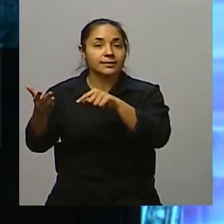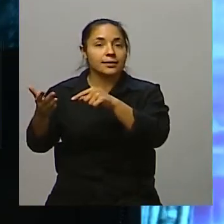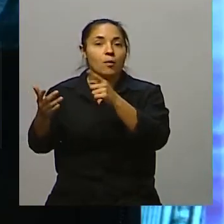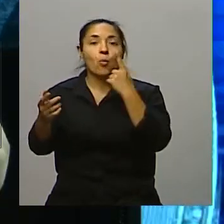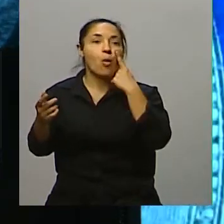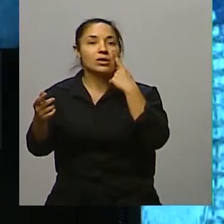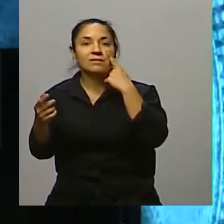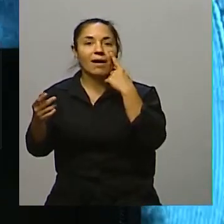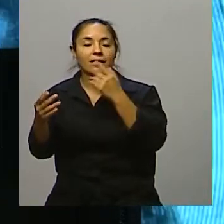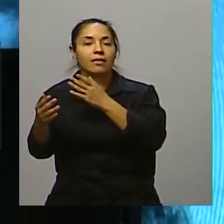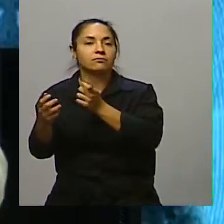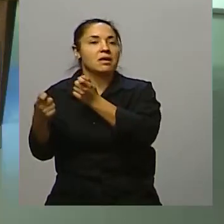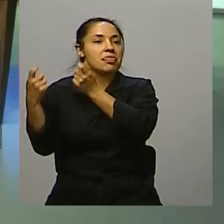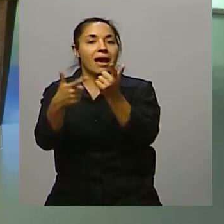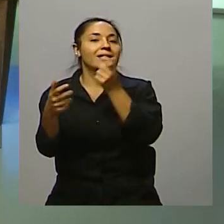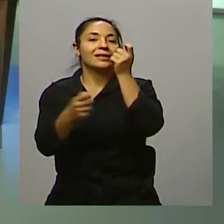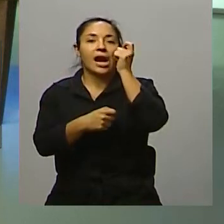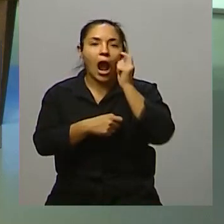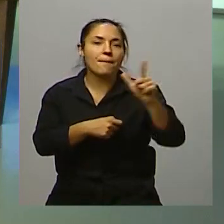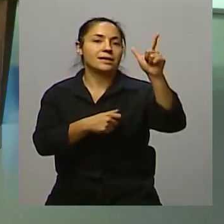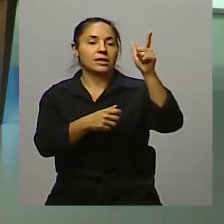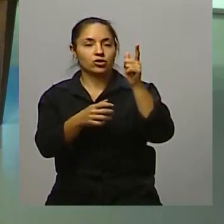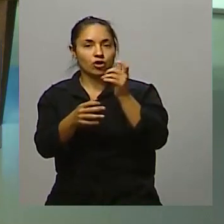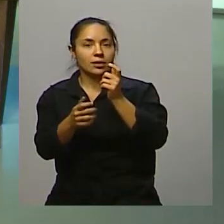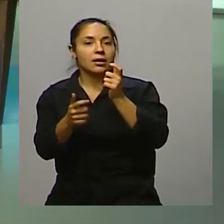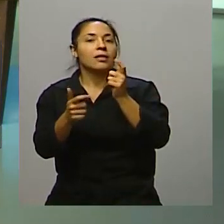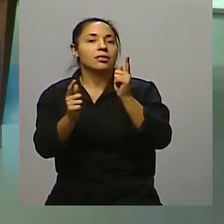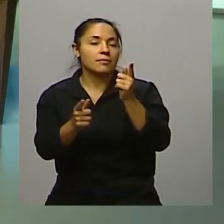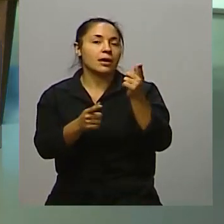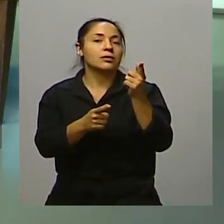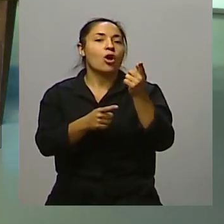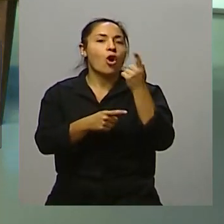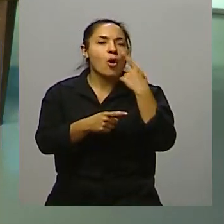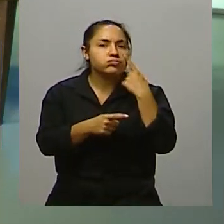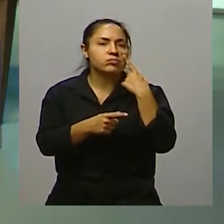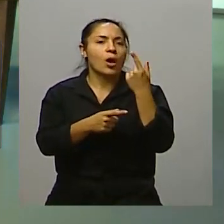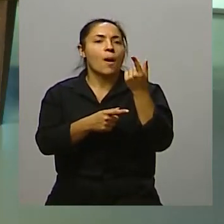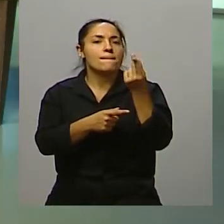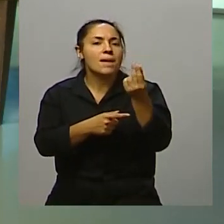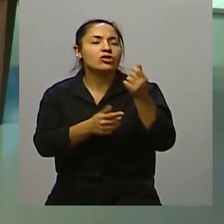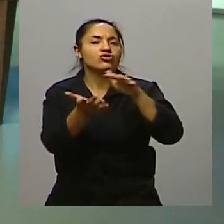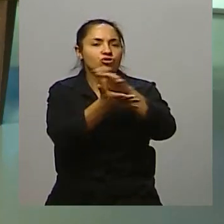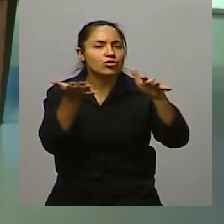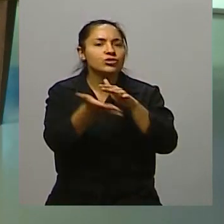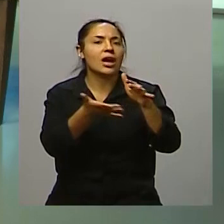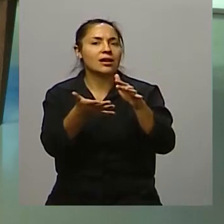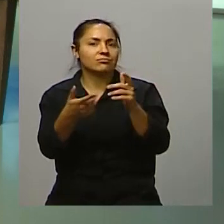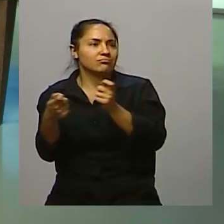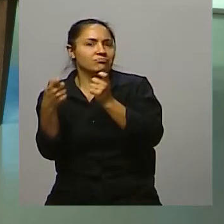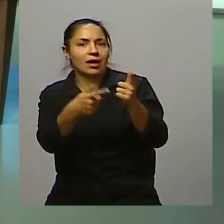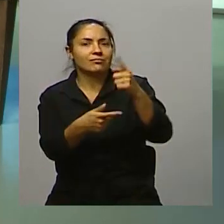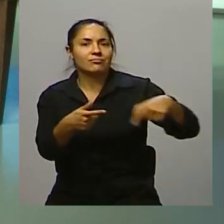municipios también capacitaciones, otorgarle el uso de los precios sociales, es también para uso de los municipios, ¿no?